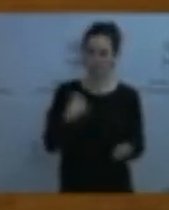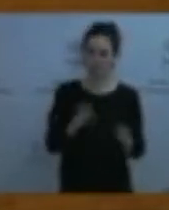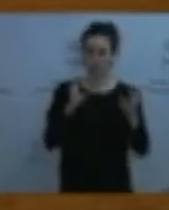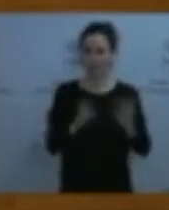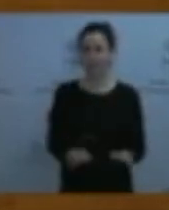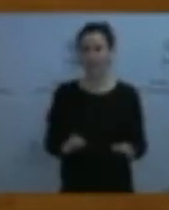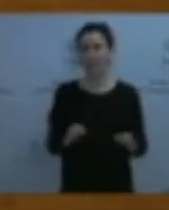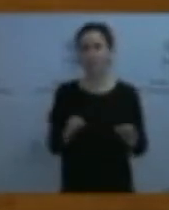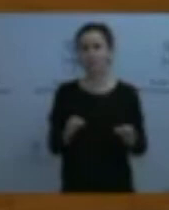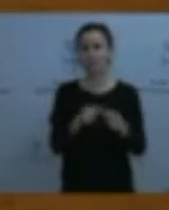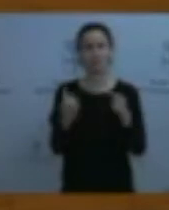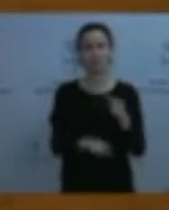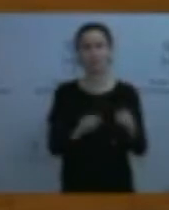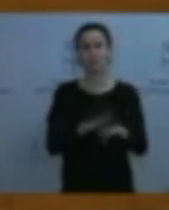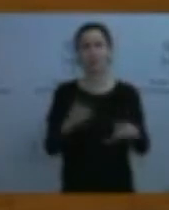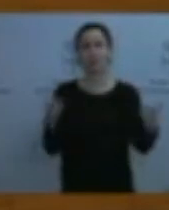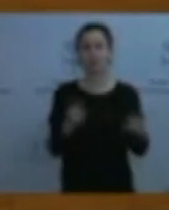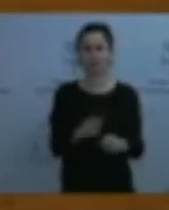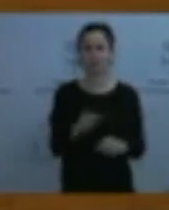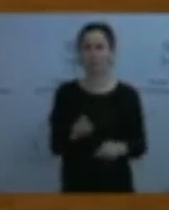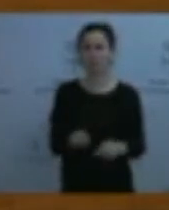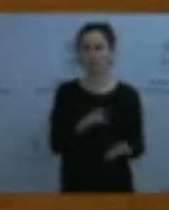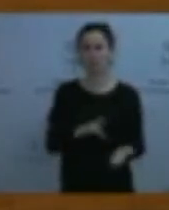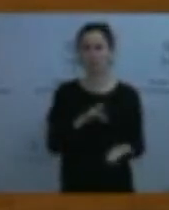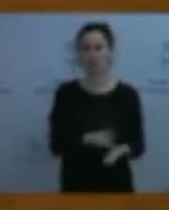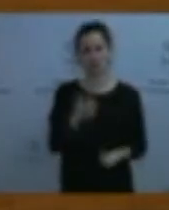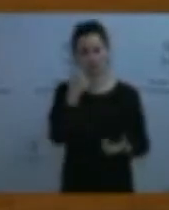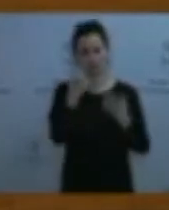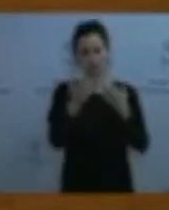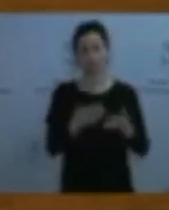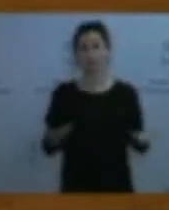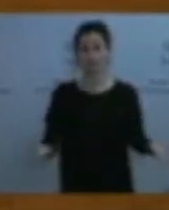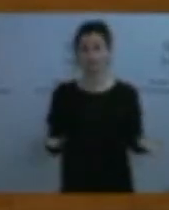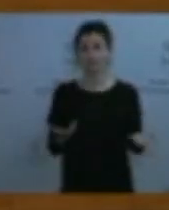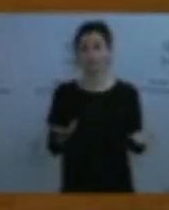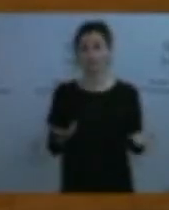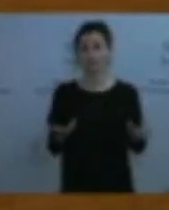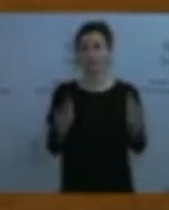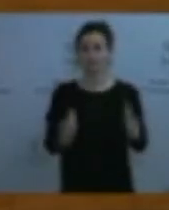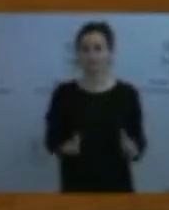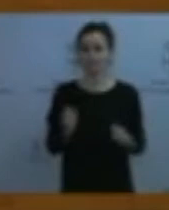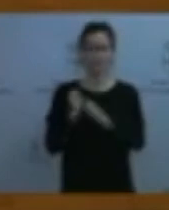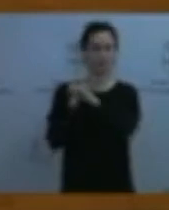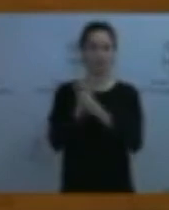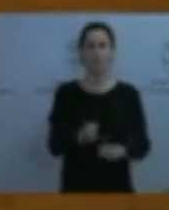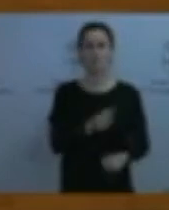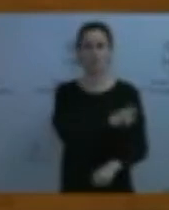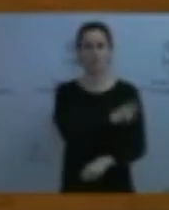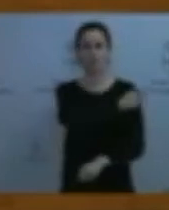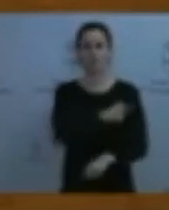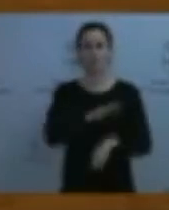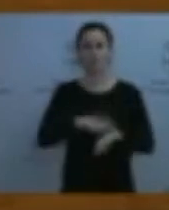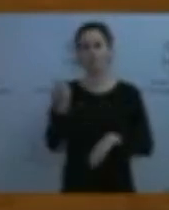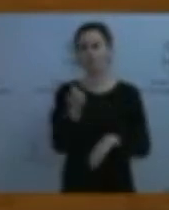benefits se ha modificado también para recortar, se van a reconocer los años trabajados en el Reino Unido para las